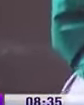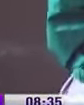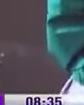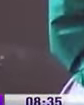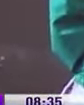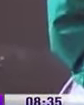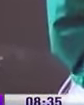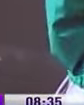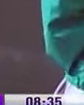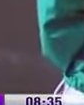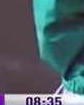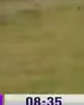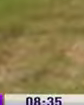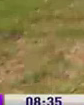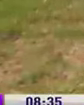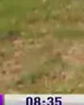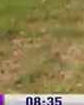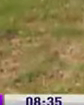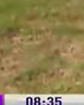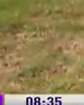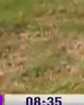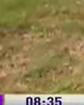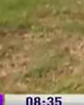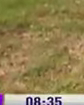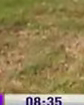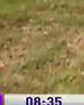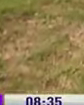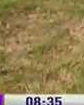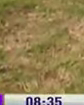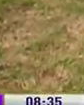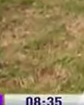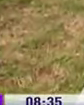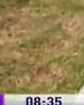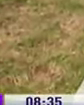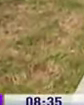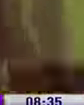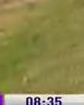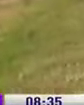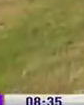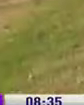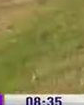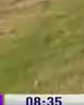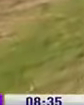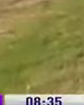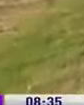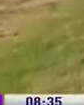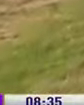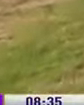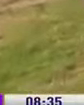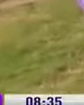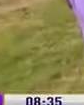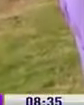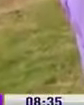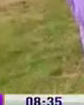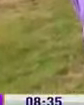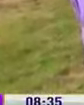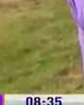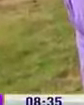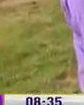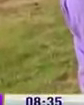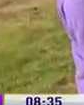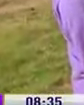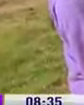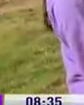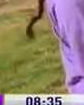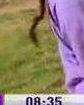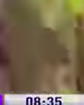Tampoco. Tampoco, ¿no? No, ellos no se hacen aquí. ¿Qué no se hacen? No se hacen. Usted siempre tiene que salir con fundas para todos los pesitos,